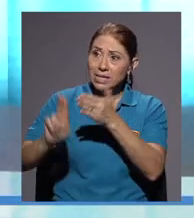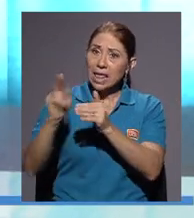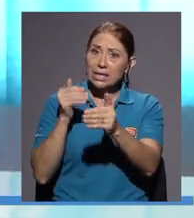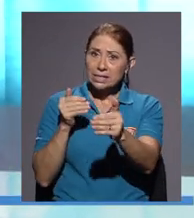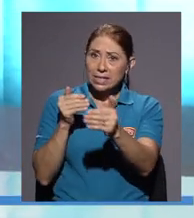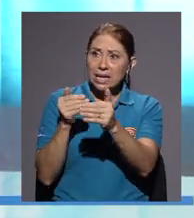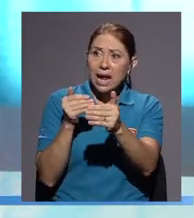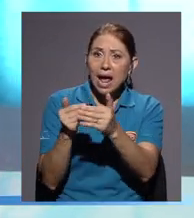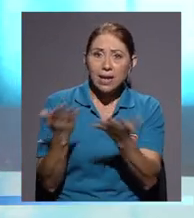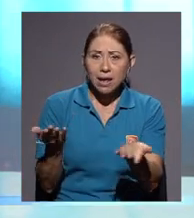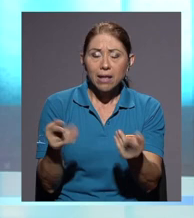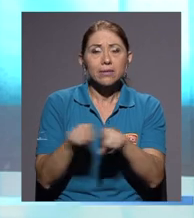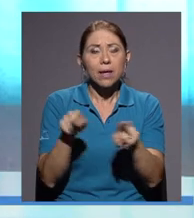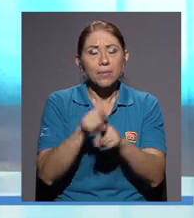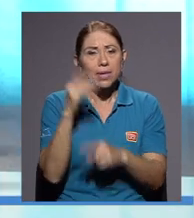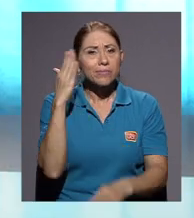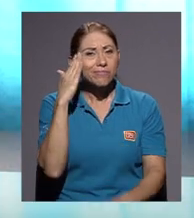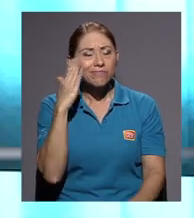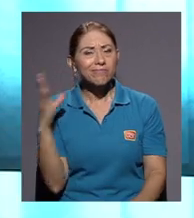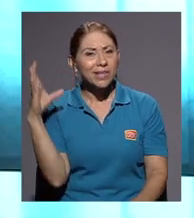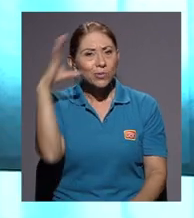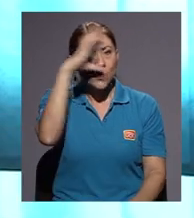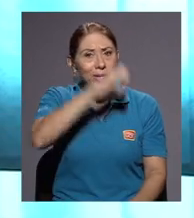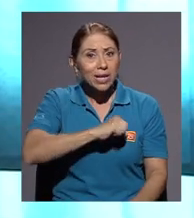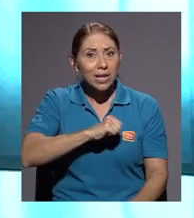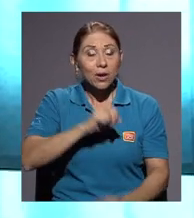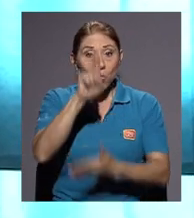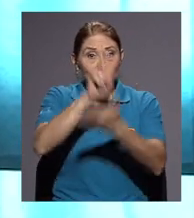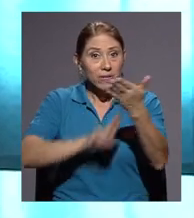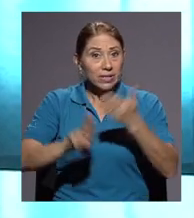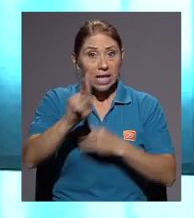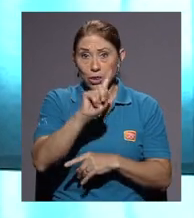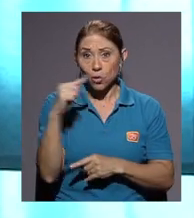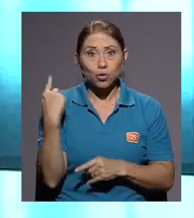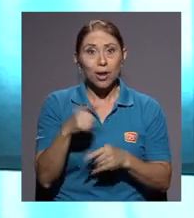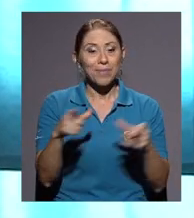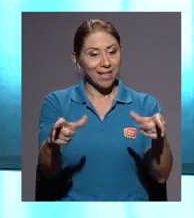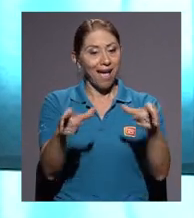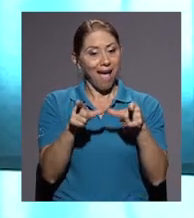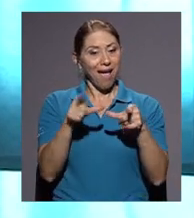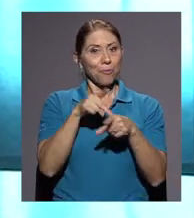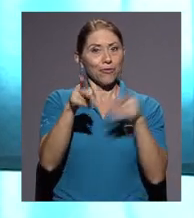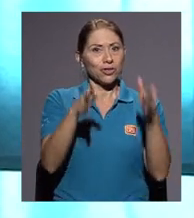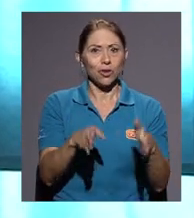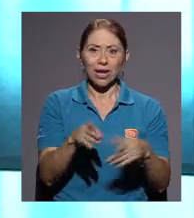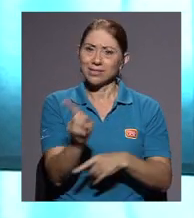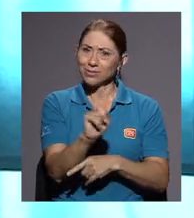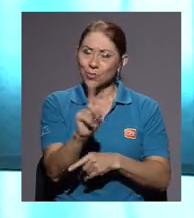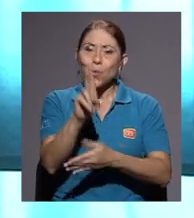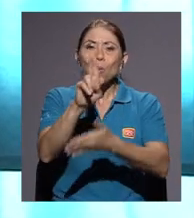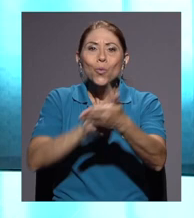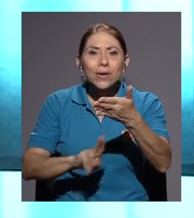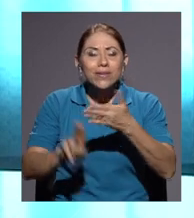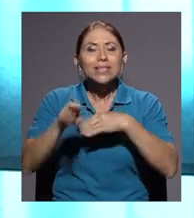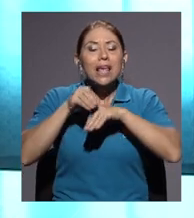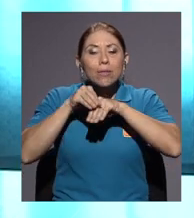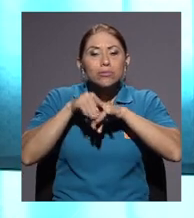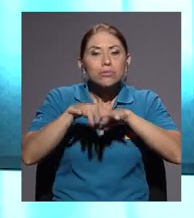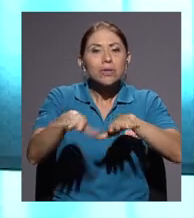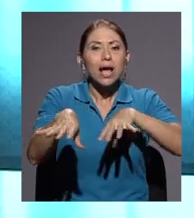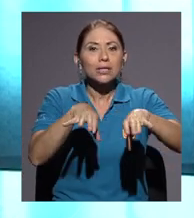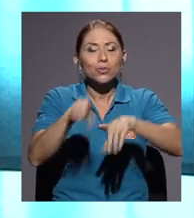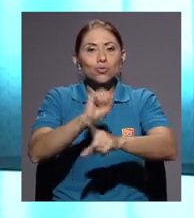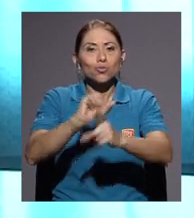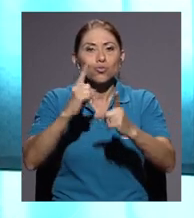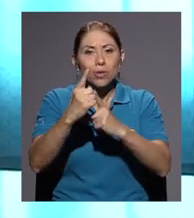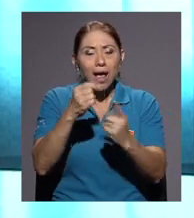incluso descubrir que la universidad no solamente es formadora de profesionales, que la universidad pretende tener impacto a través de la acción social, de la